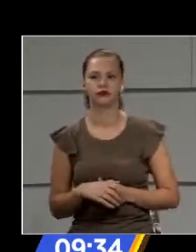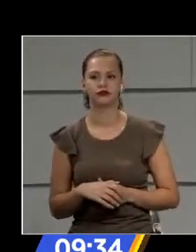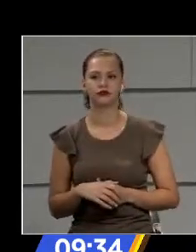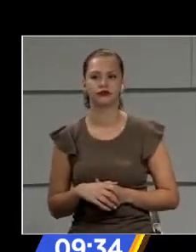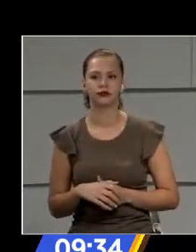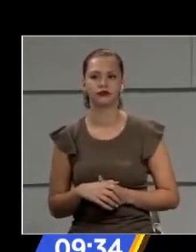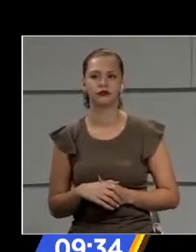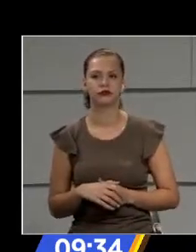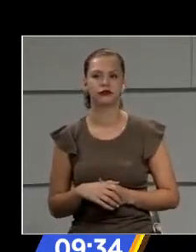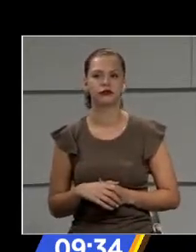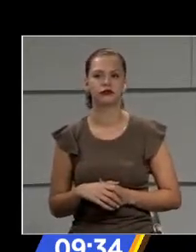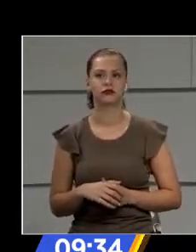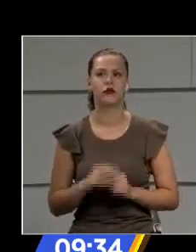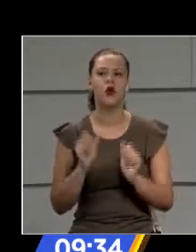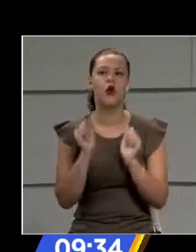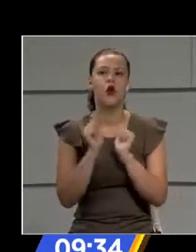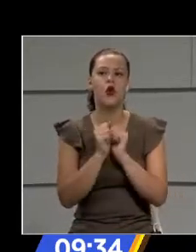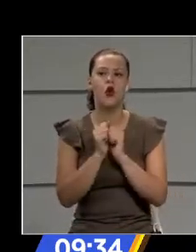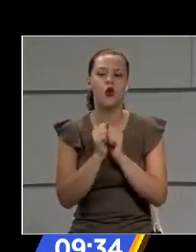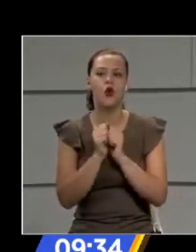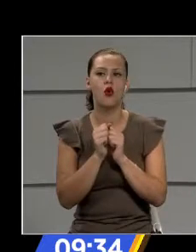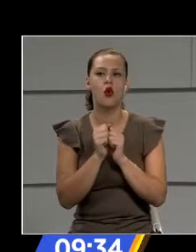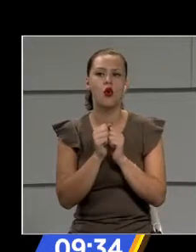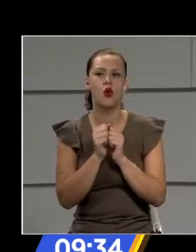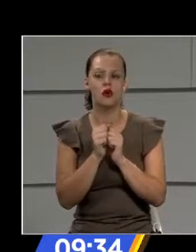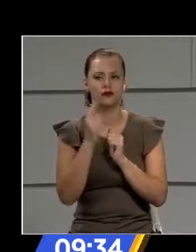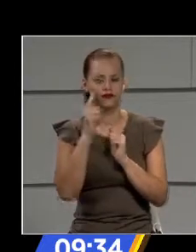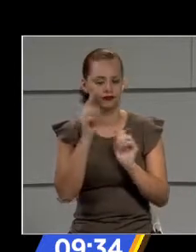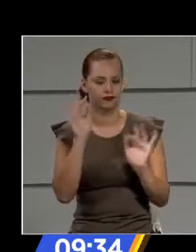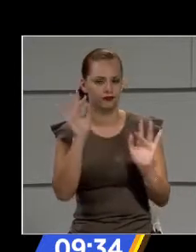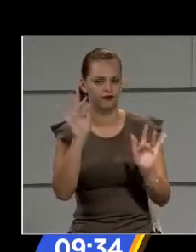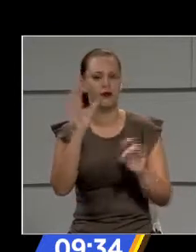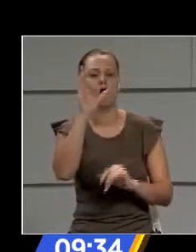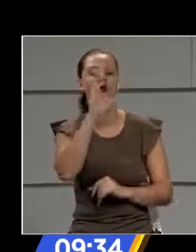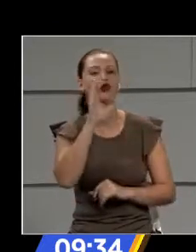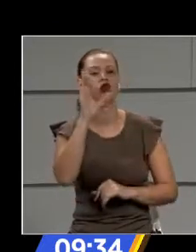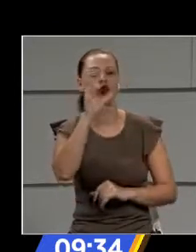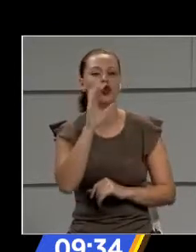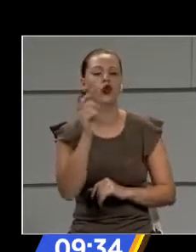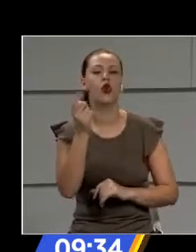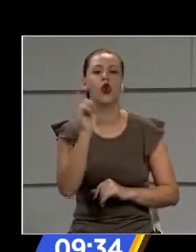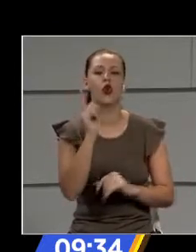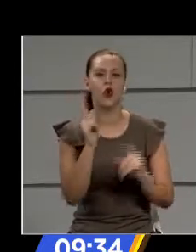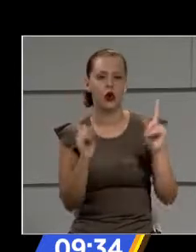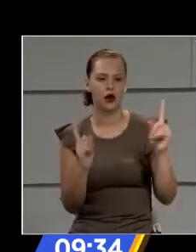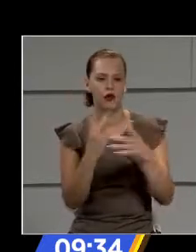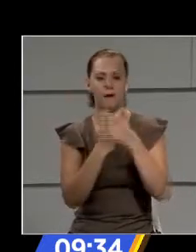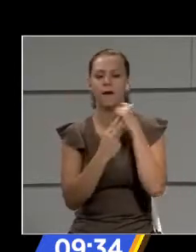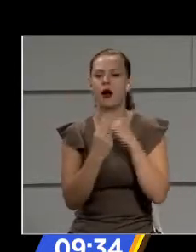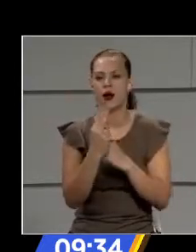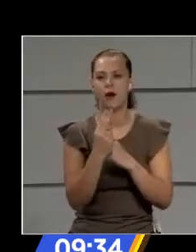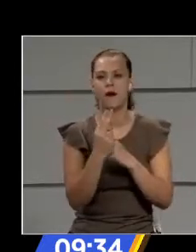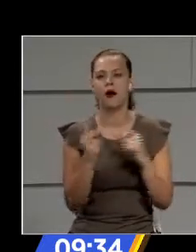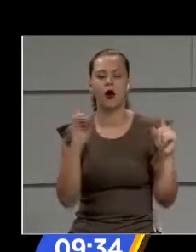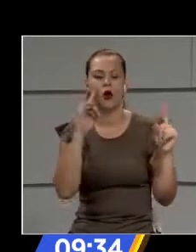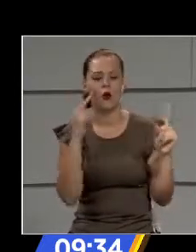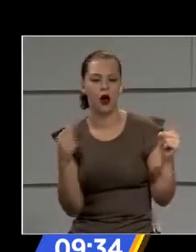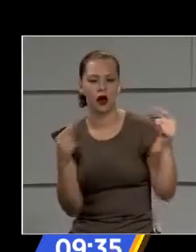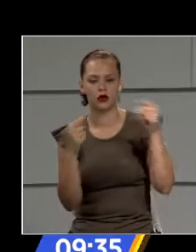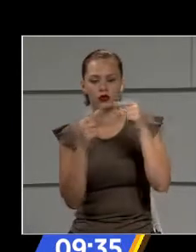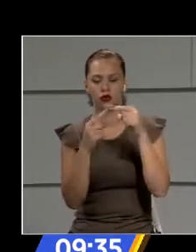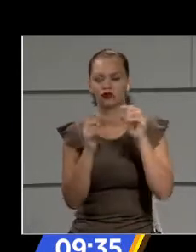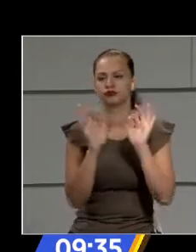pregunta? Con el sentido, en este caso, vamos a buscar. A los que corresponden. Ajá. Ok, es una socia. Una socia, exacto.